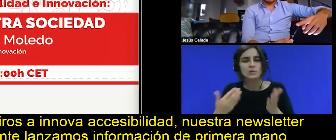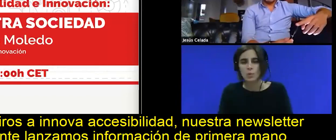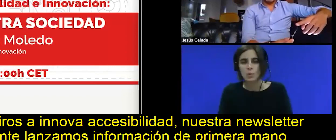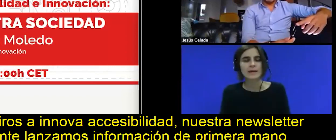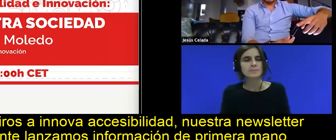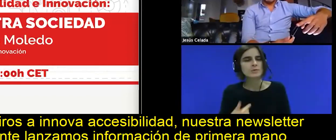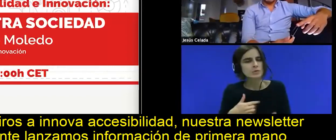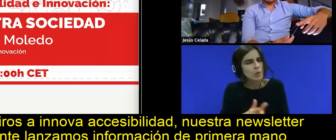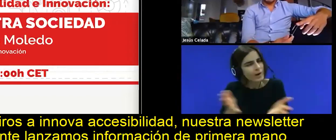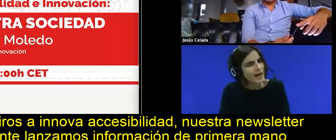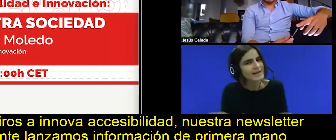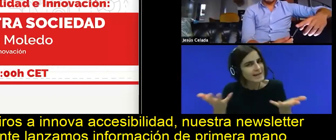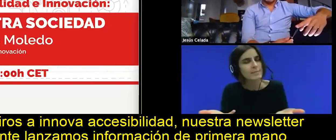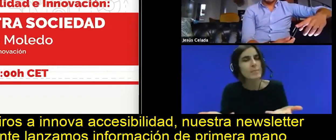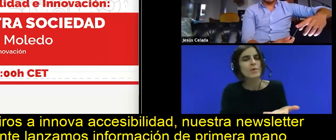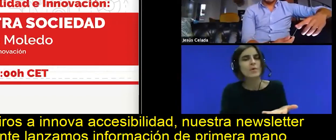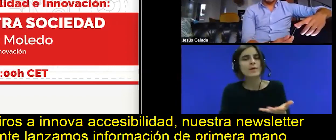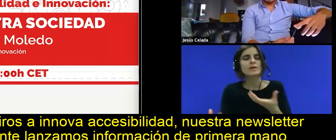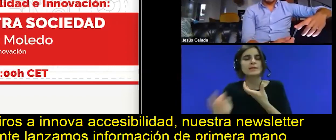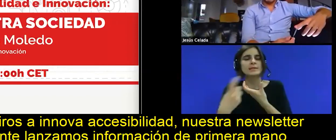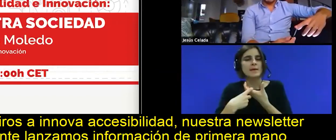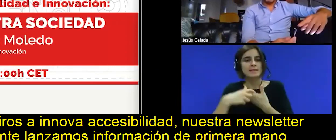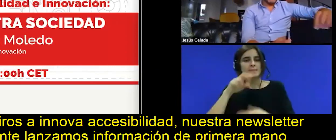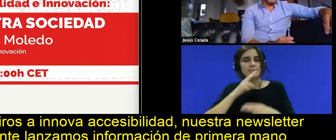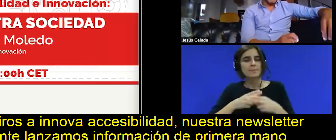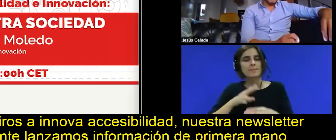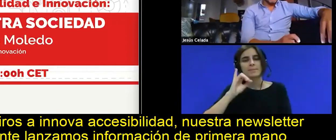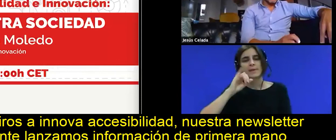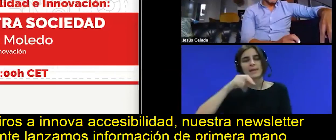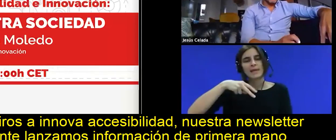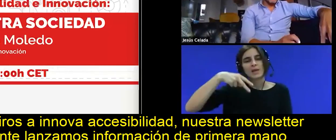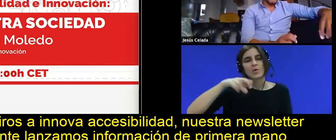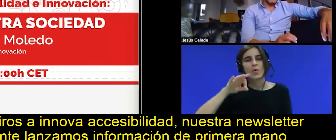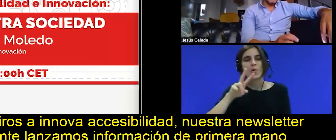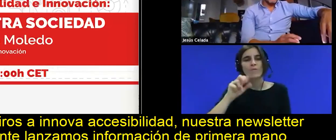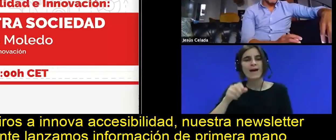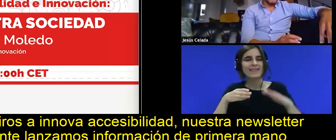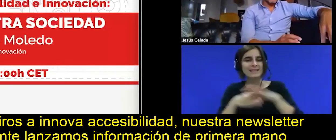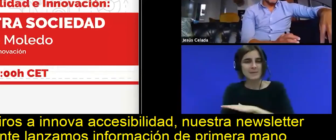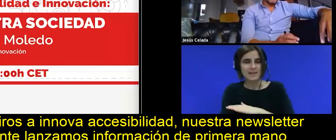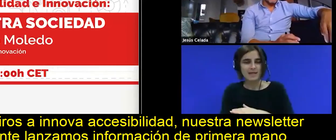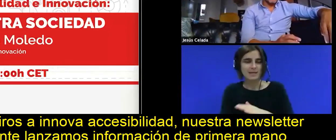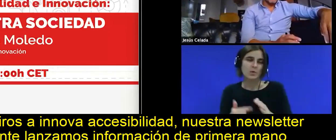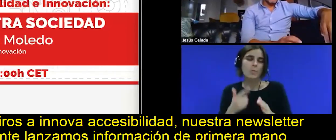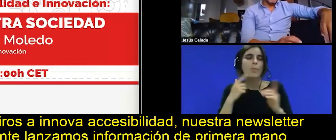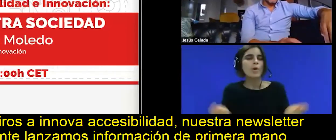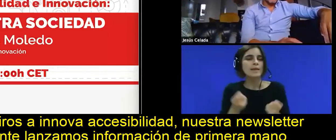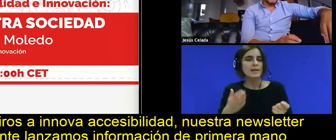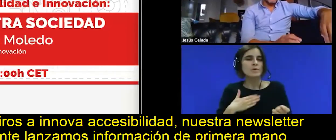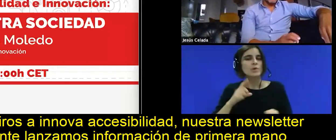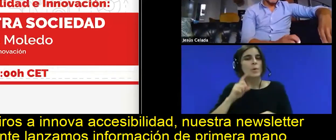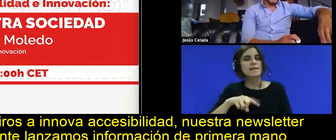os inscribáis a Innova Accesibilidad, que es nuestra newsletter que mensualmente lanzamos información,